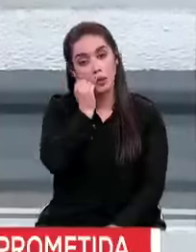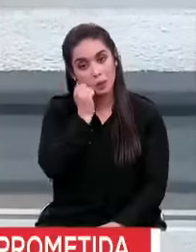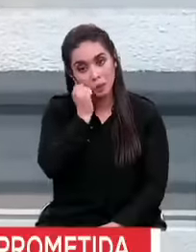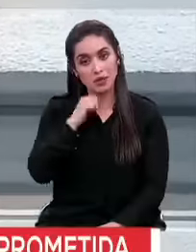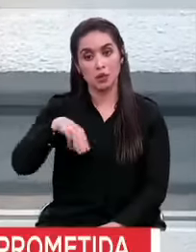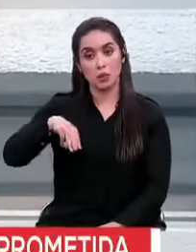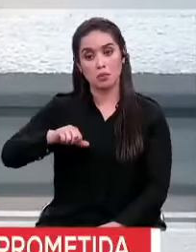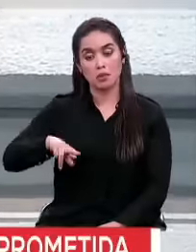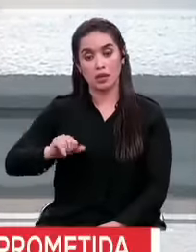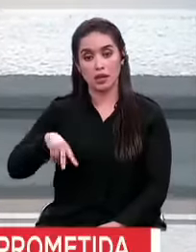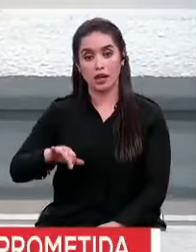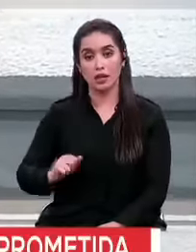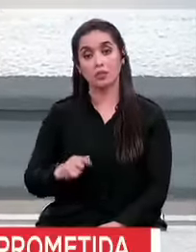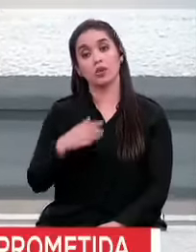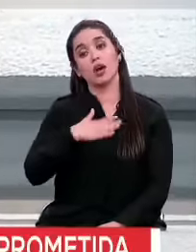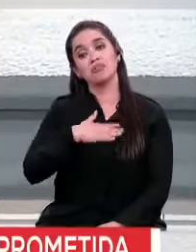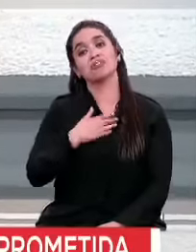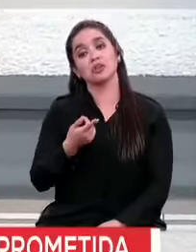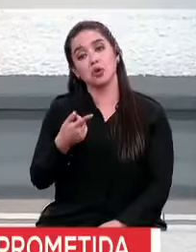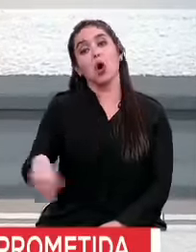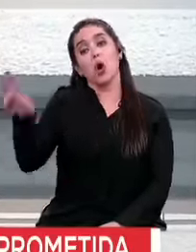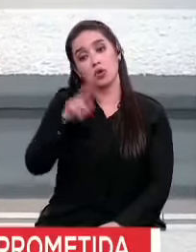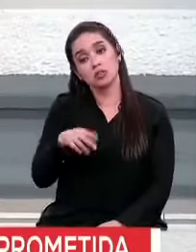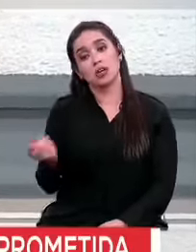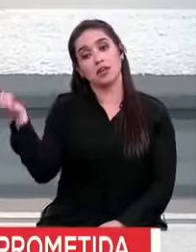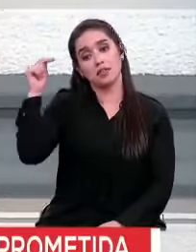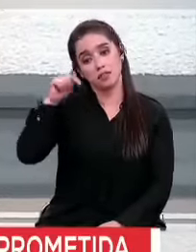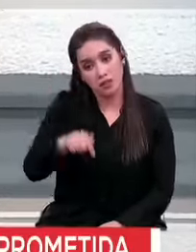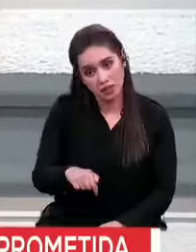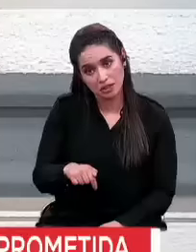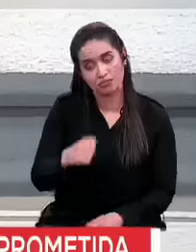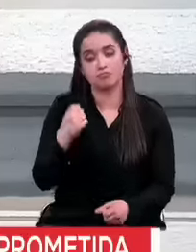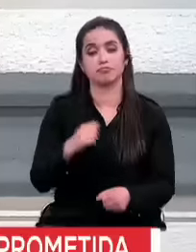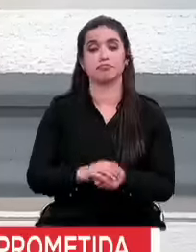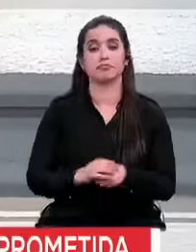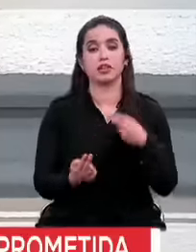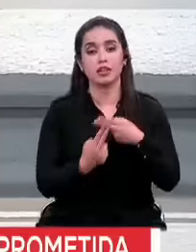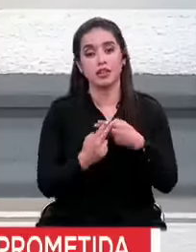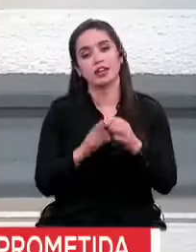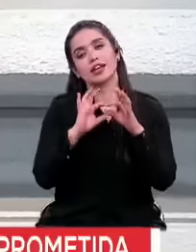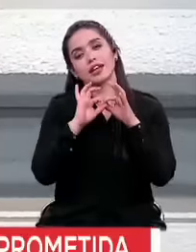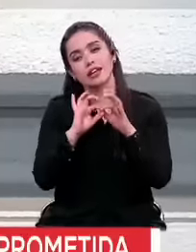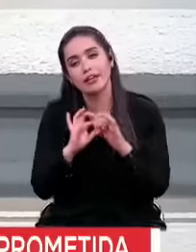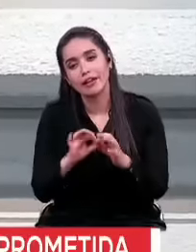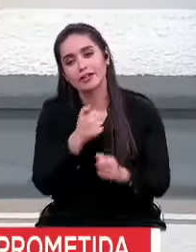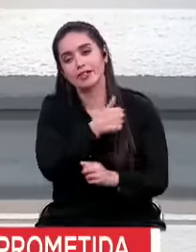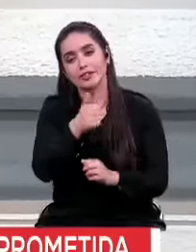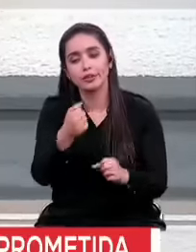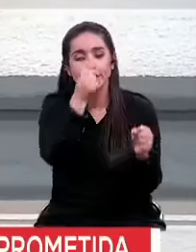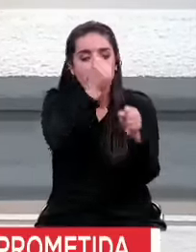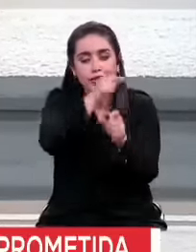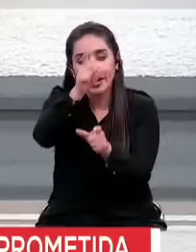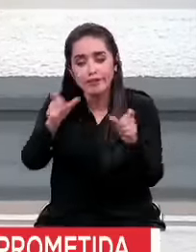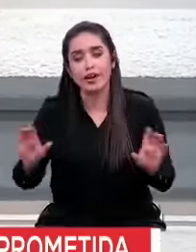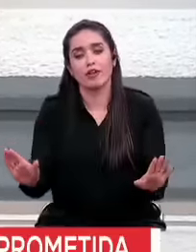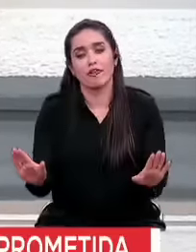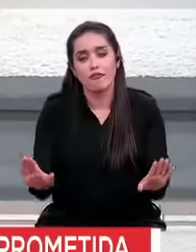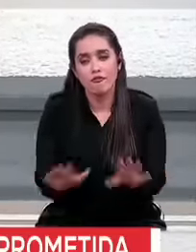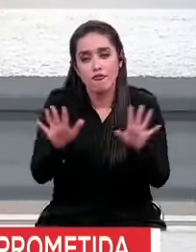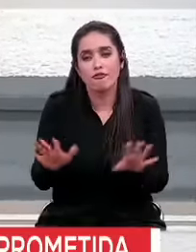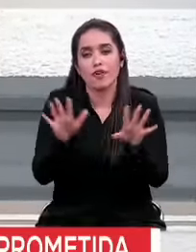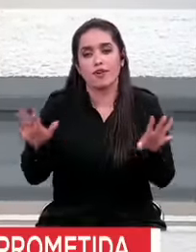Marambio, una vez más, ha querido estar presente en esta causa. Gracias al esfuerzo que han puesto todos nuestros trabajadores que han aportado